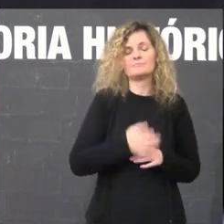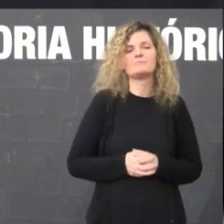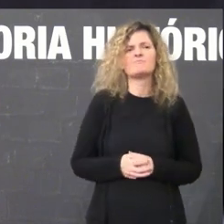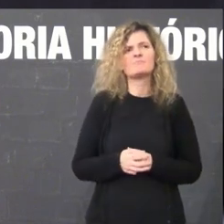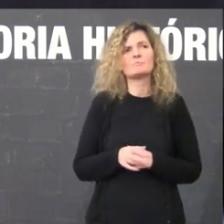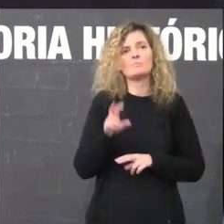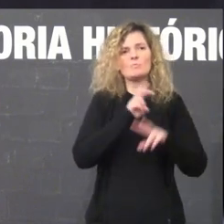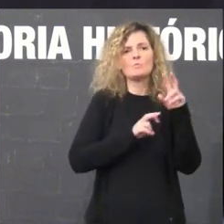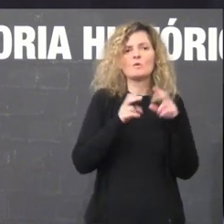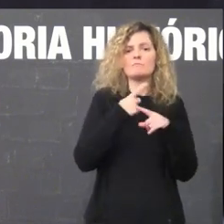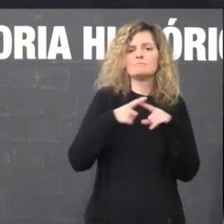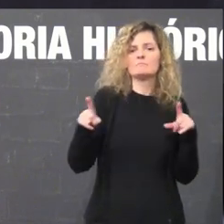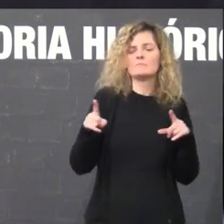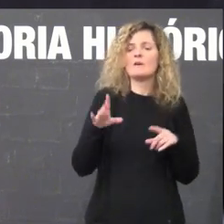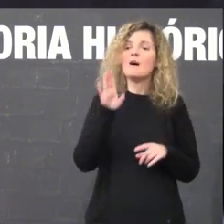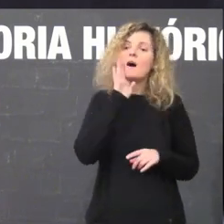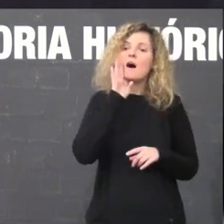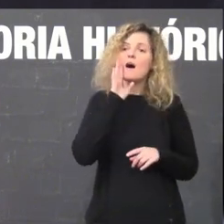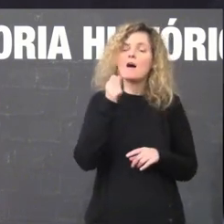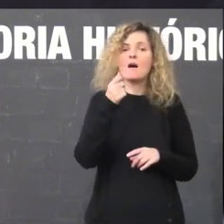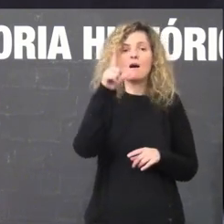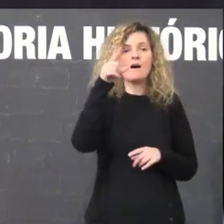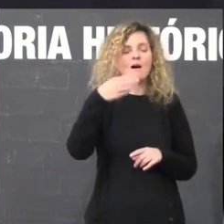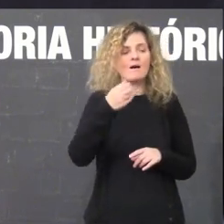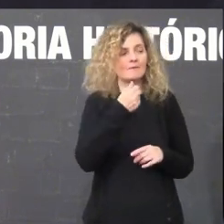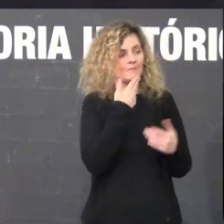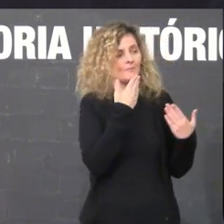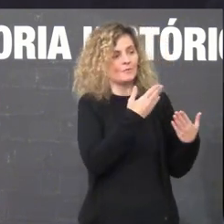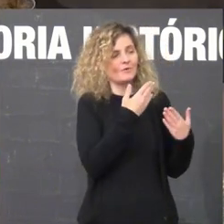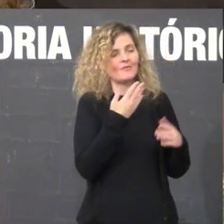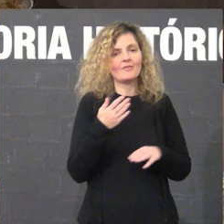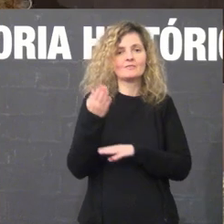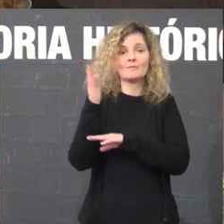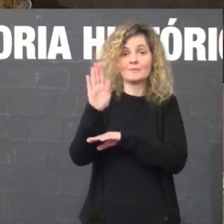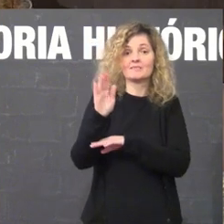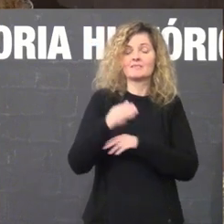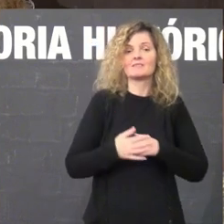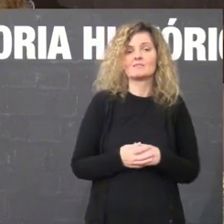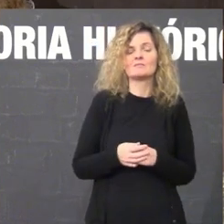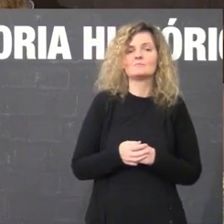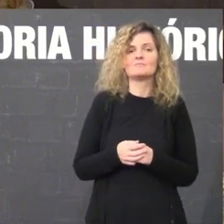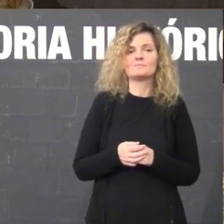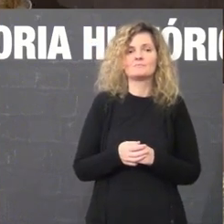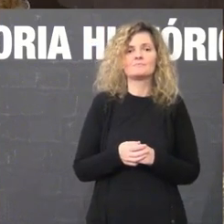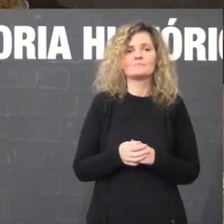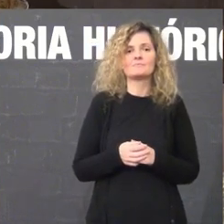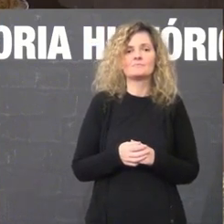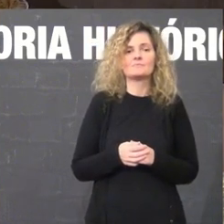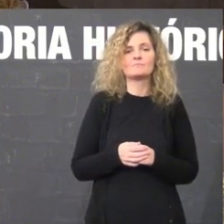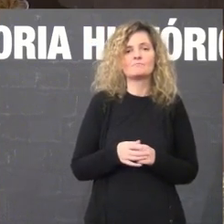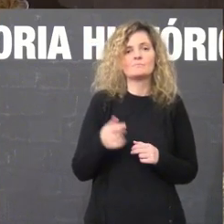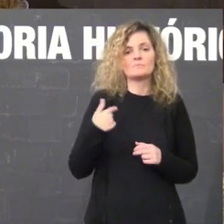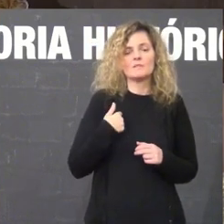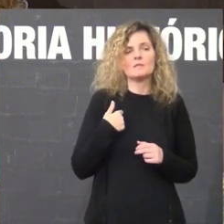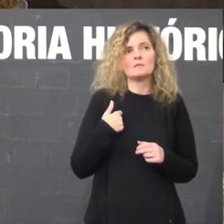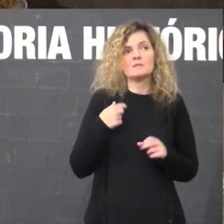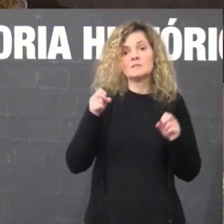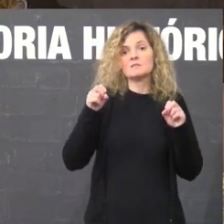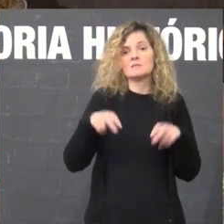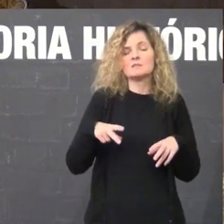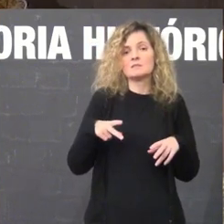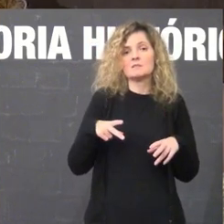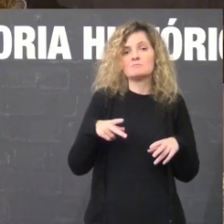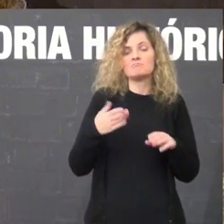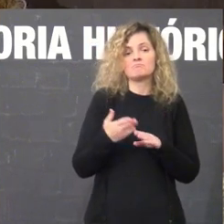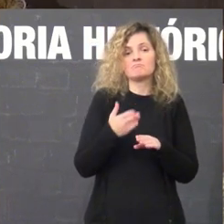Así que como ha dicho Alba que te agradezco mucho también la presentación sin que sirva de precedente voy